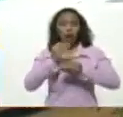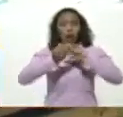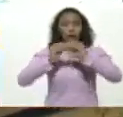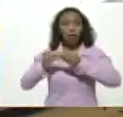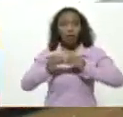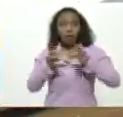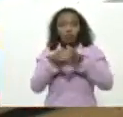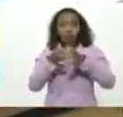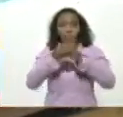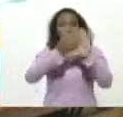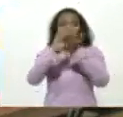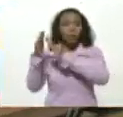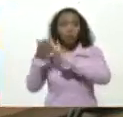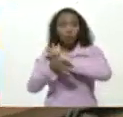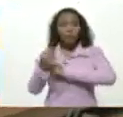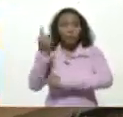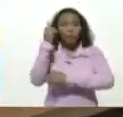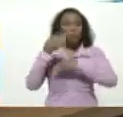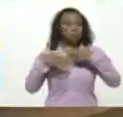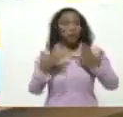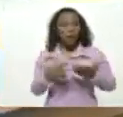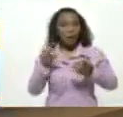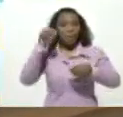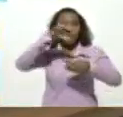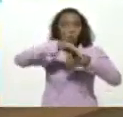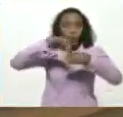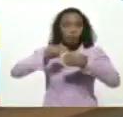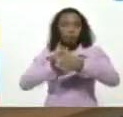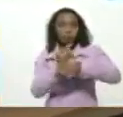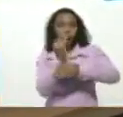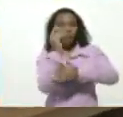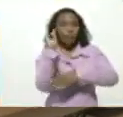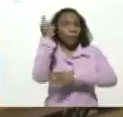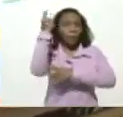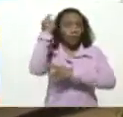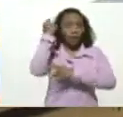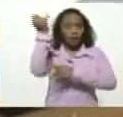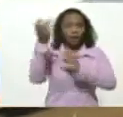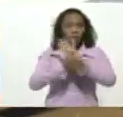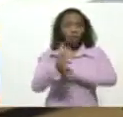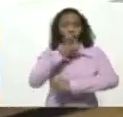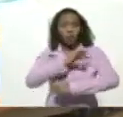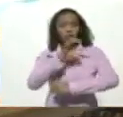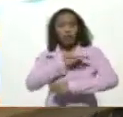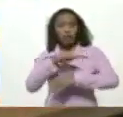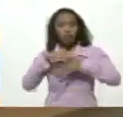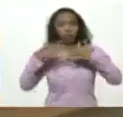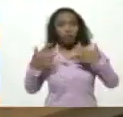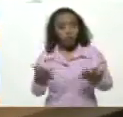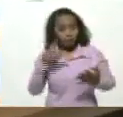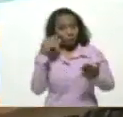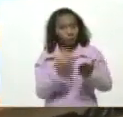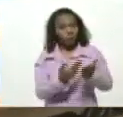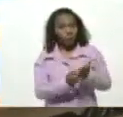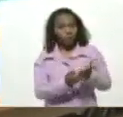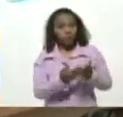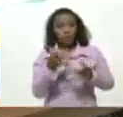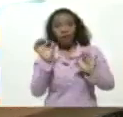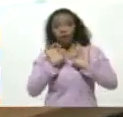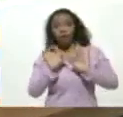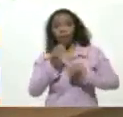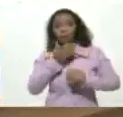es primero cultivar y sembrar el socialismo a través, bueno, evidentemente no hay nada mejor